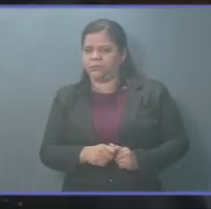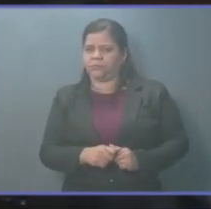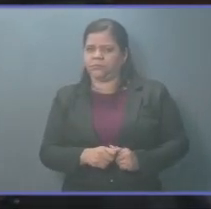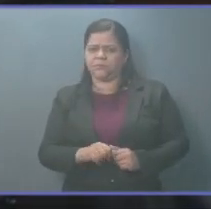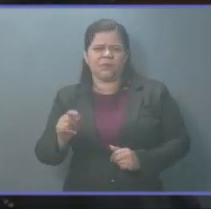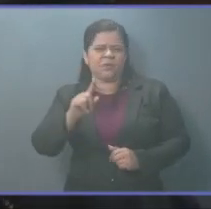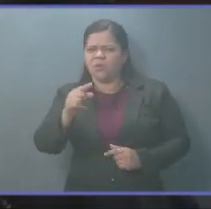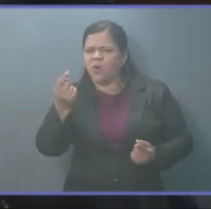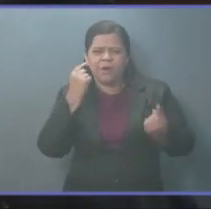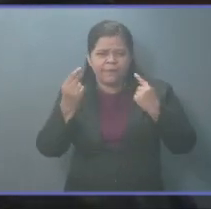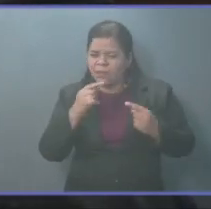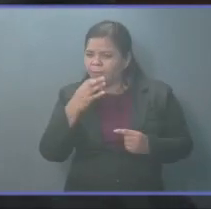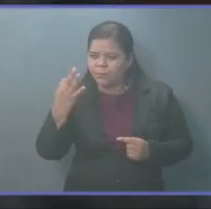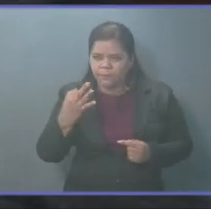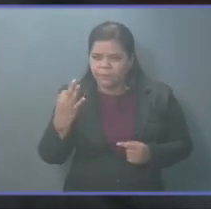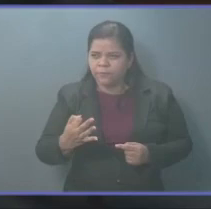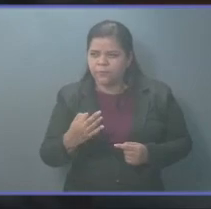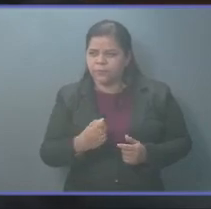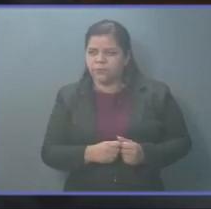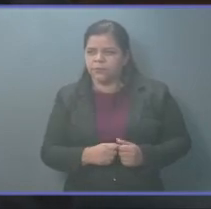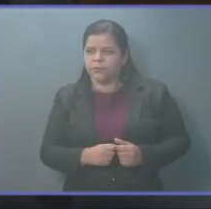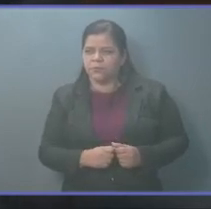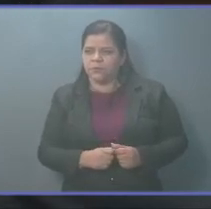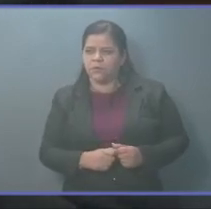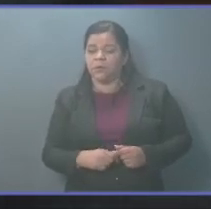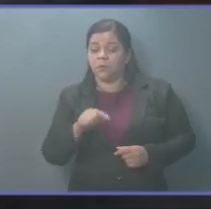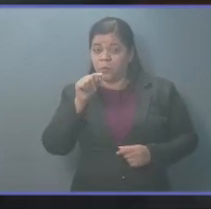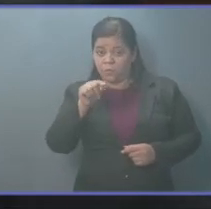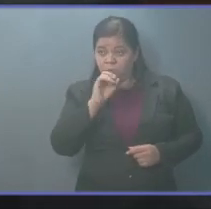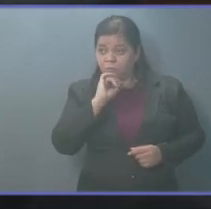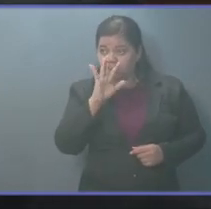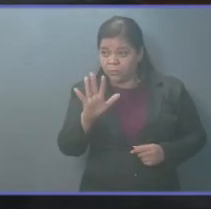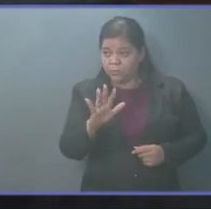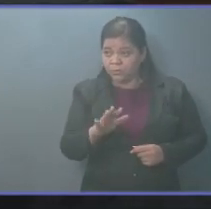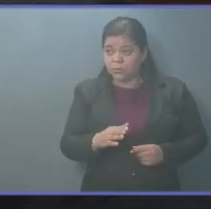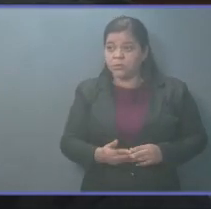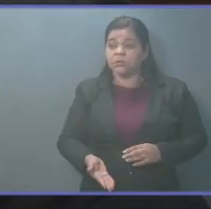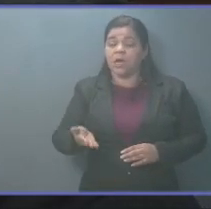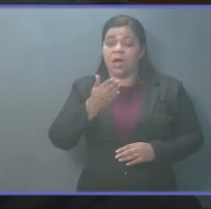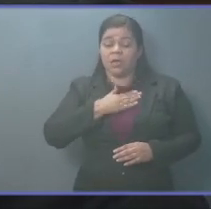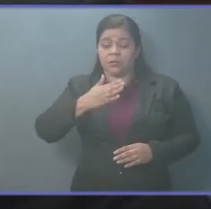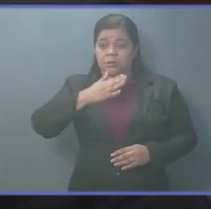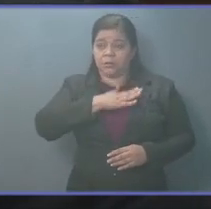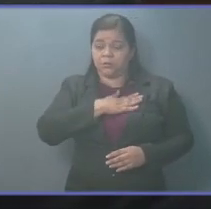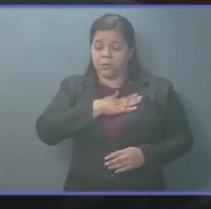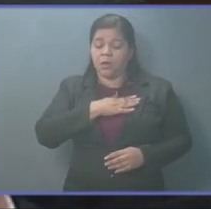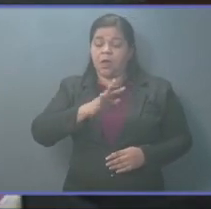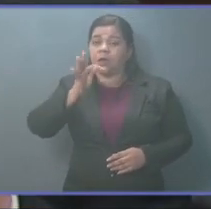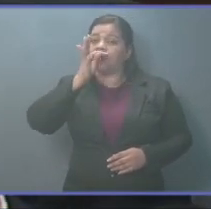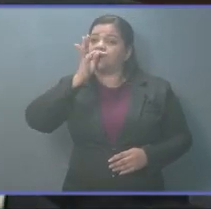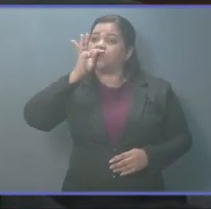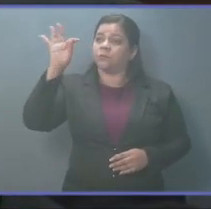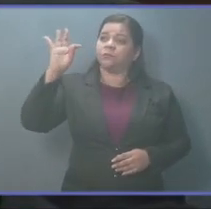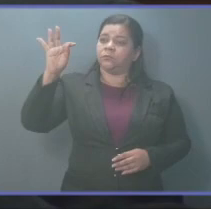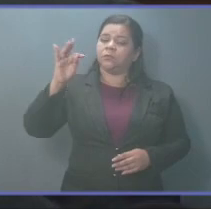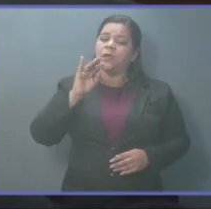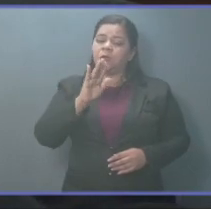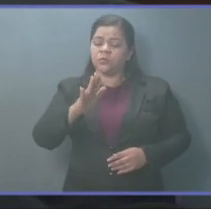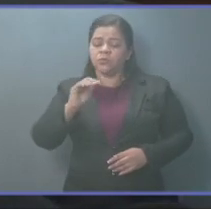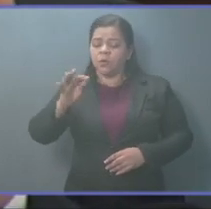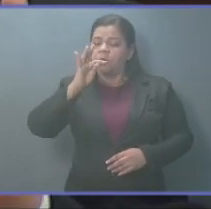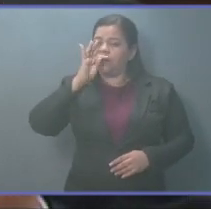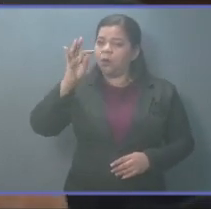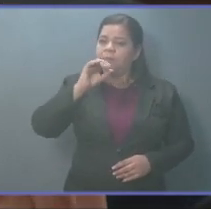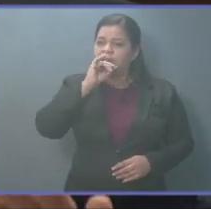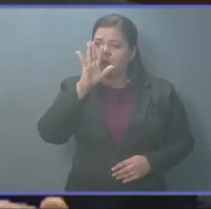la evada, señor ministro. Usted dijo que había jurado y que en el juramento al soldado hablaba